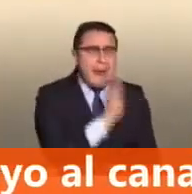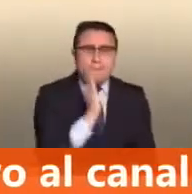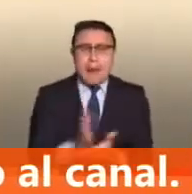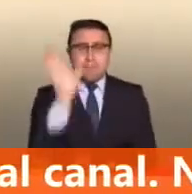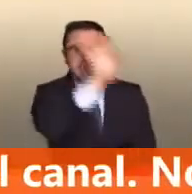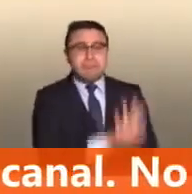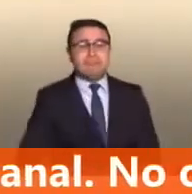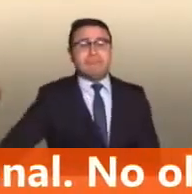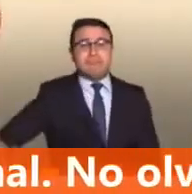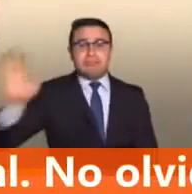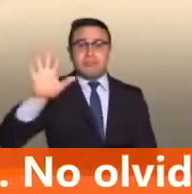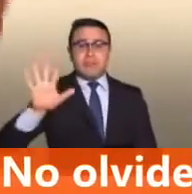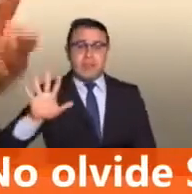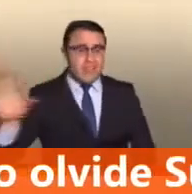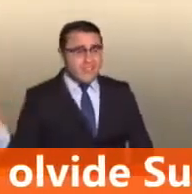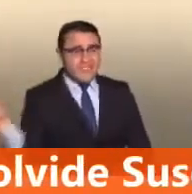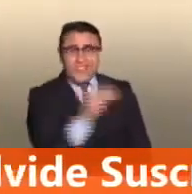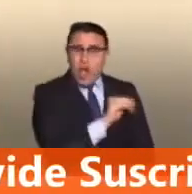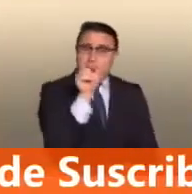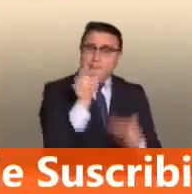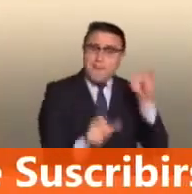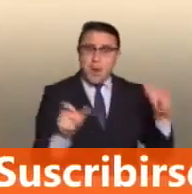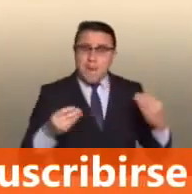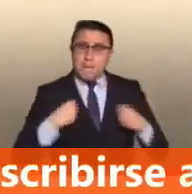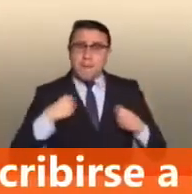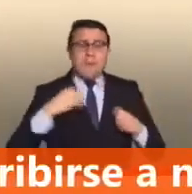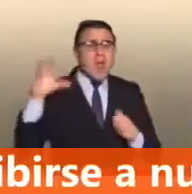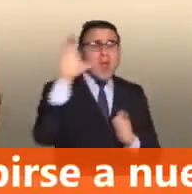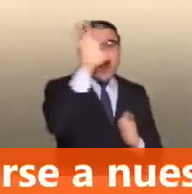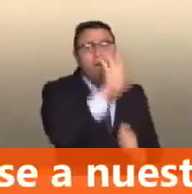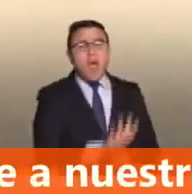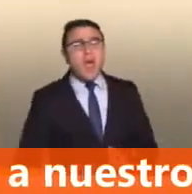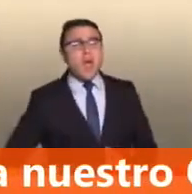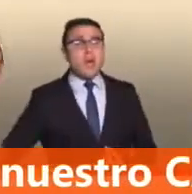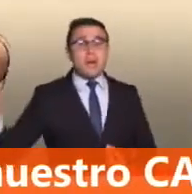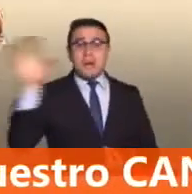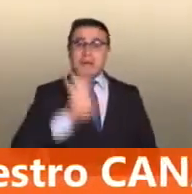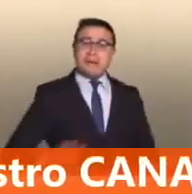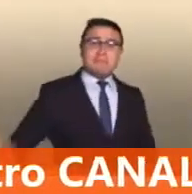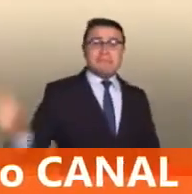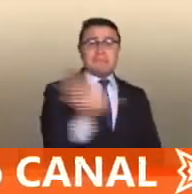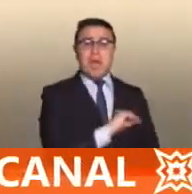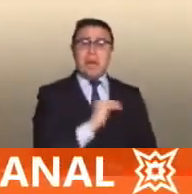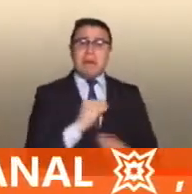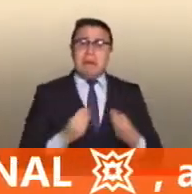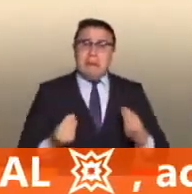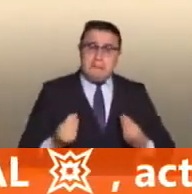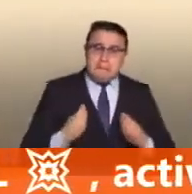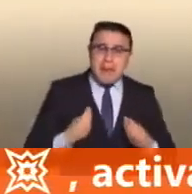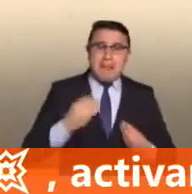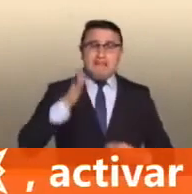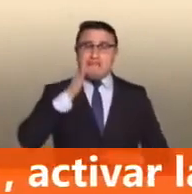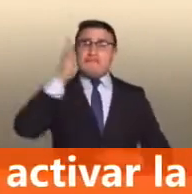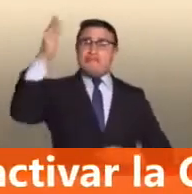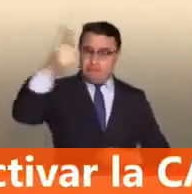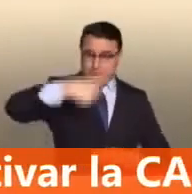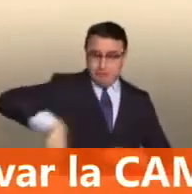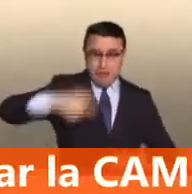colombiana, tengamos que llevar tras nuestras vidas y las